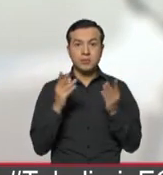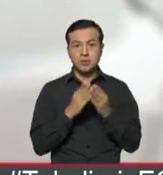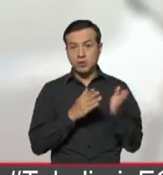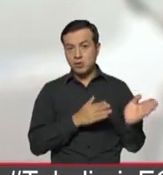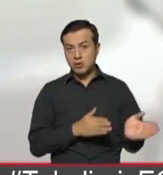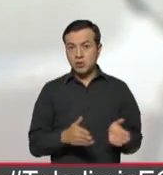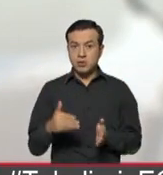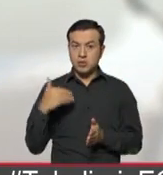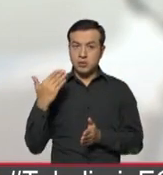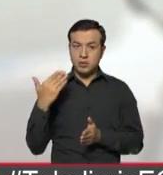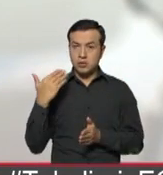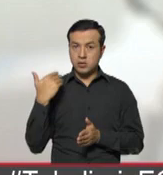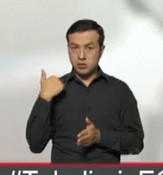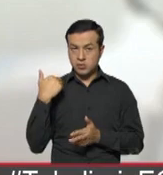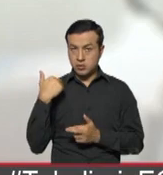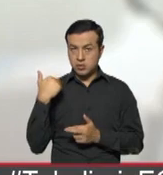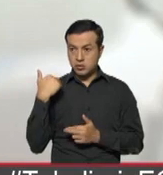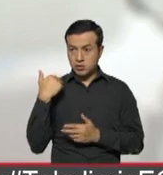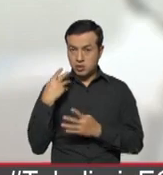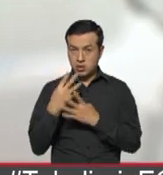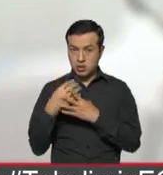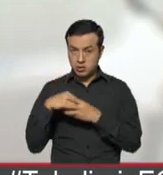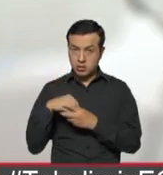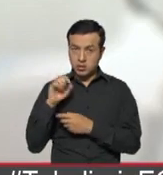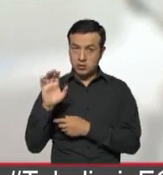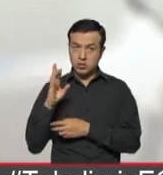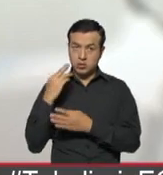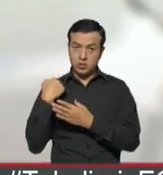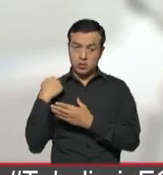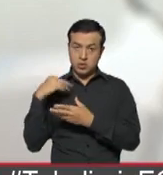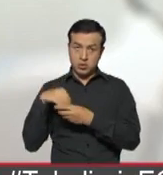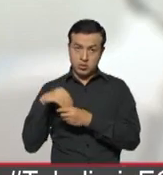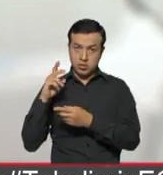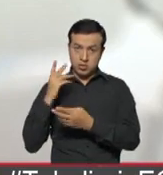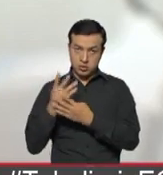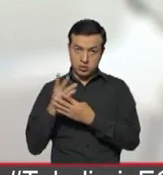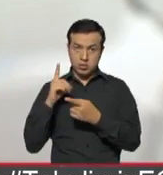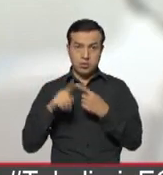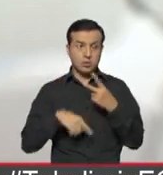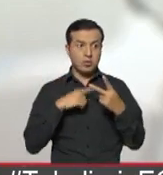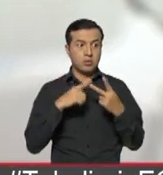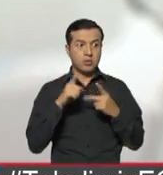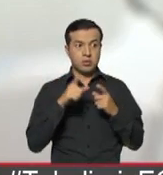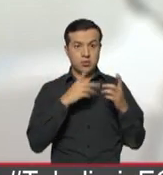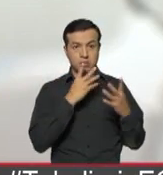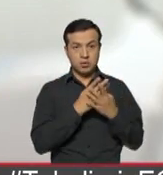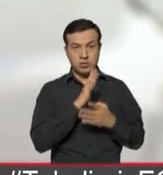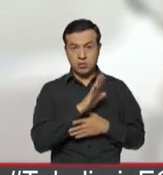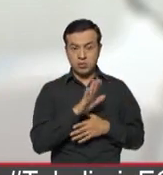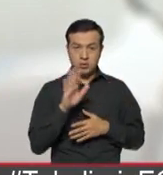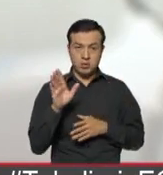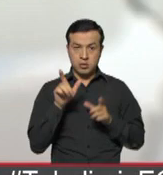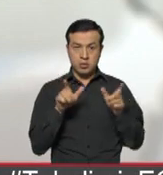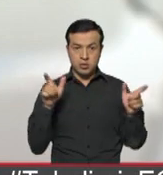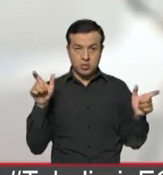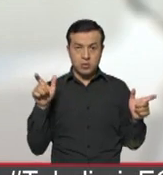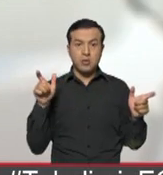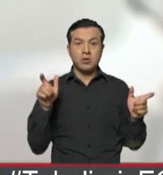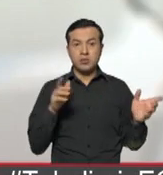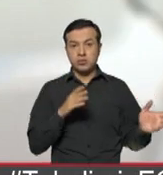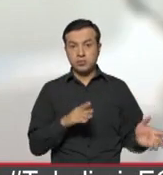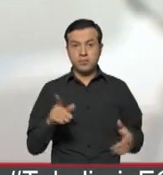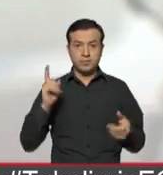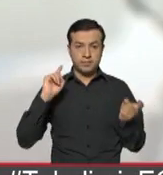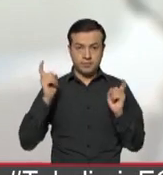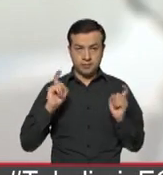adecuado entre las capacidades que tiene una cárcel y la distribución de presos dentro de ella, y por lo tanto